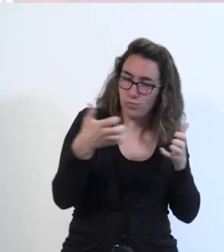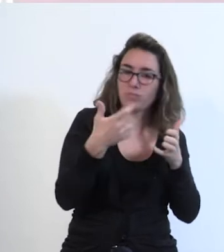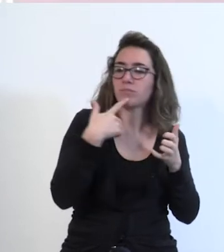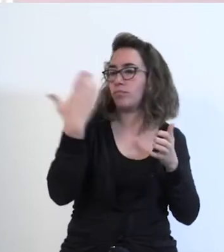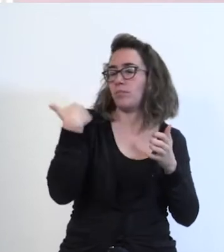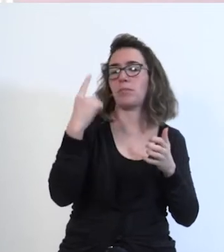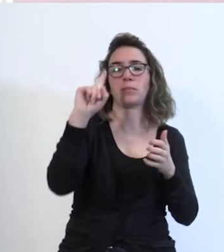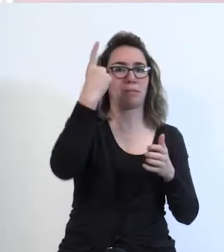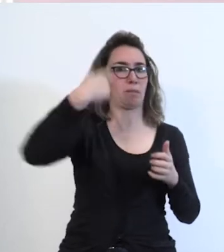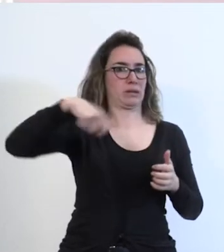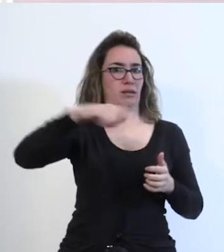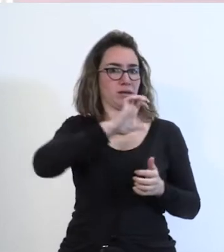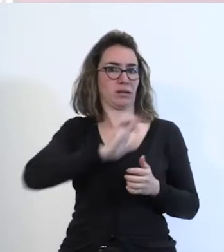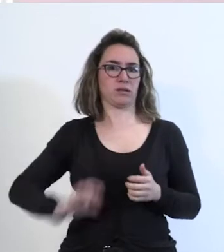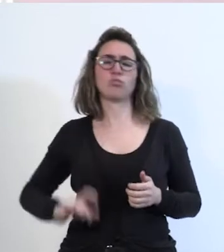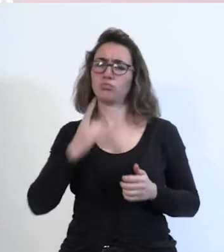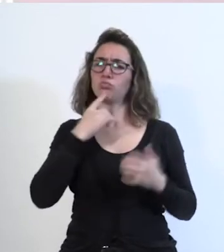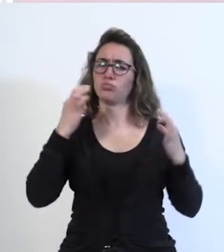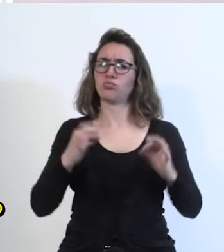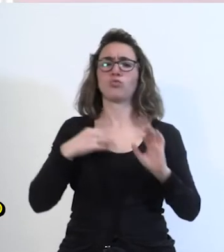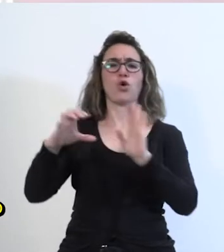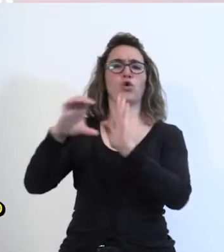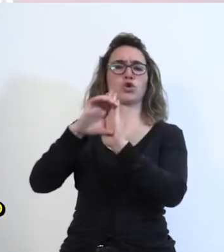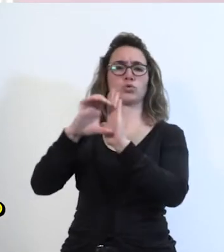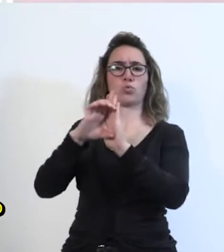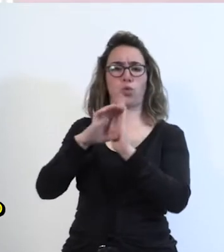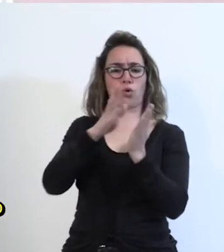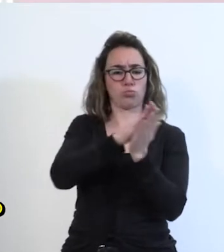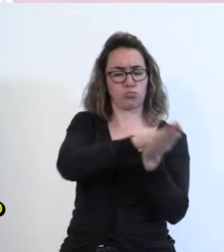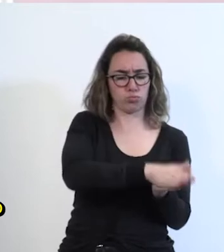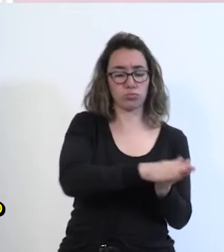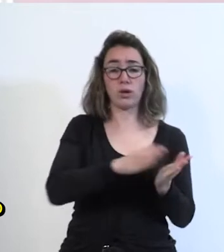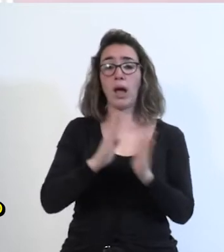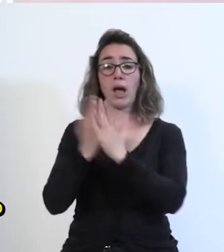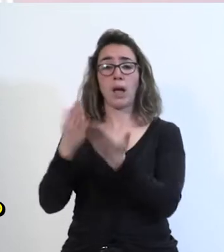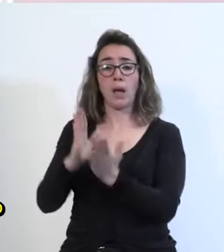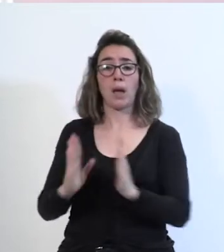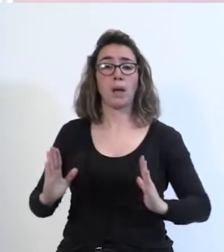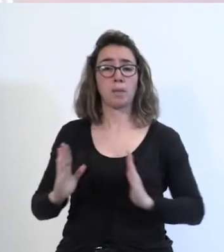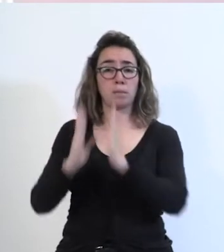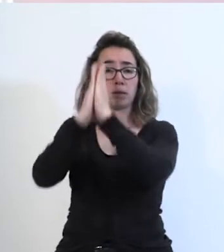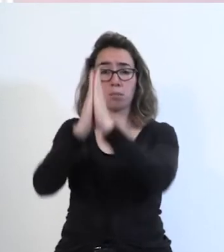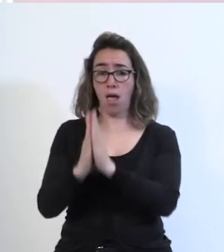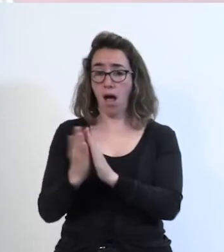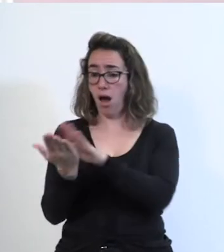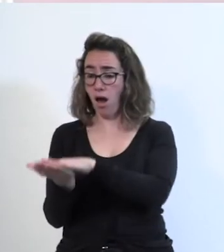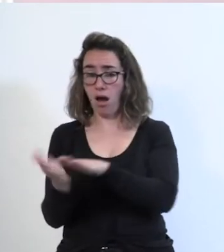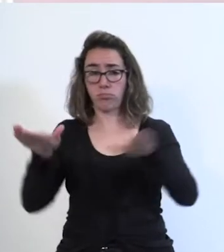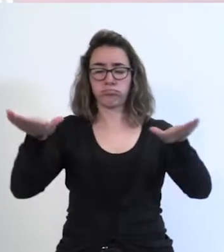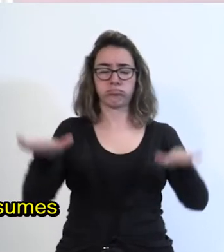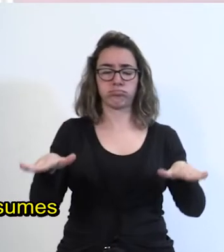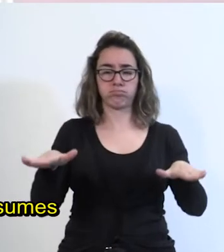presidente de la izquierda salvadoreña juró que gobernaría con la Constitución de la República en una mano y la Biblia en la otra, ya veíais que se